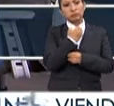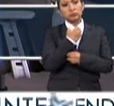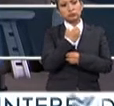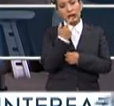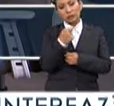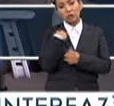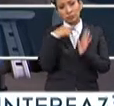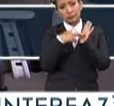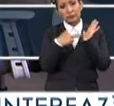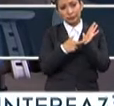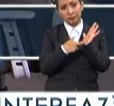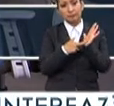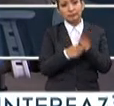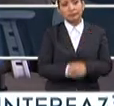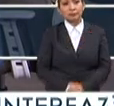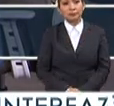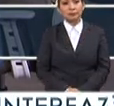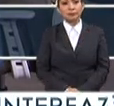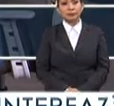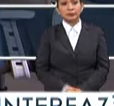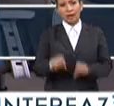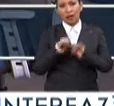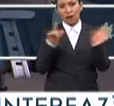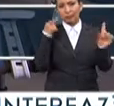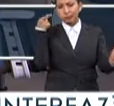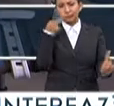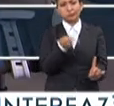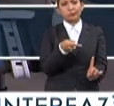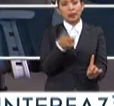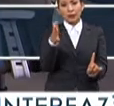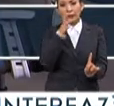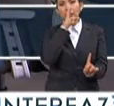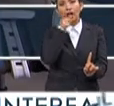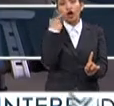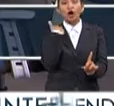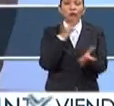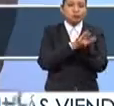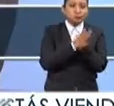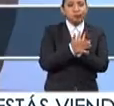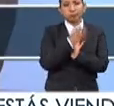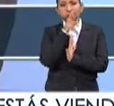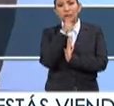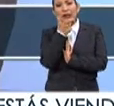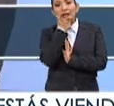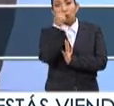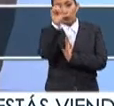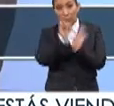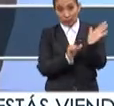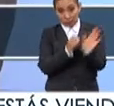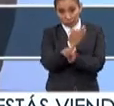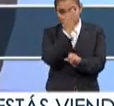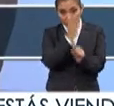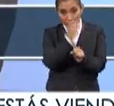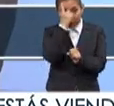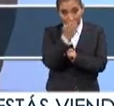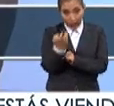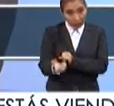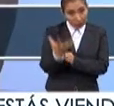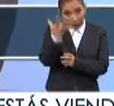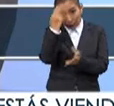con esos requisitos y obviamente el objetivo era mejorar tu inglés el mes fue suficiente